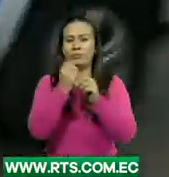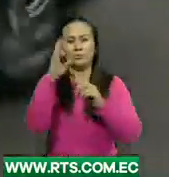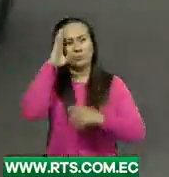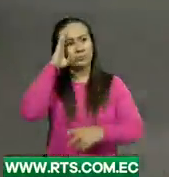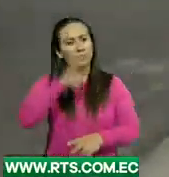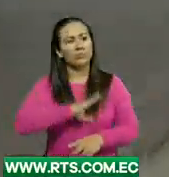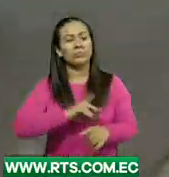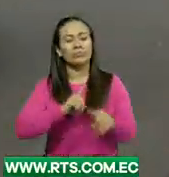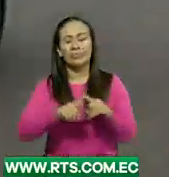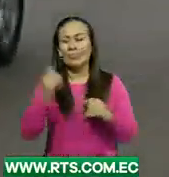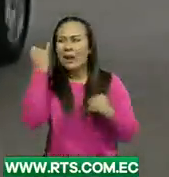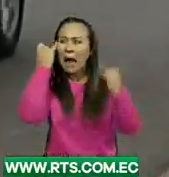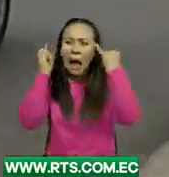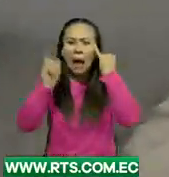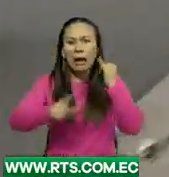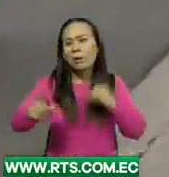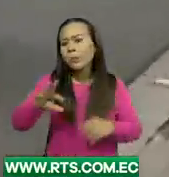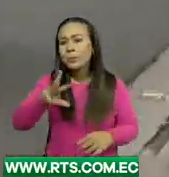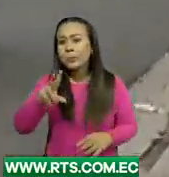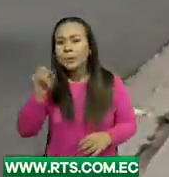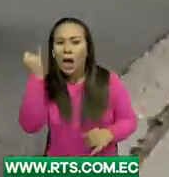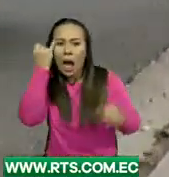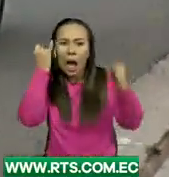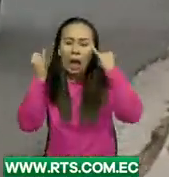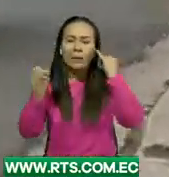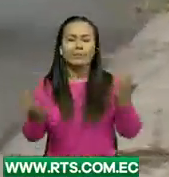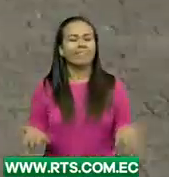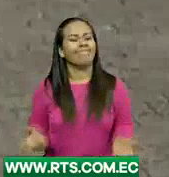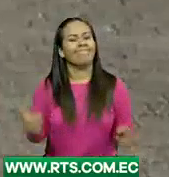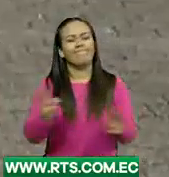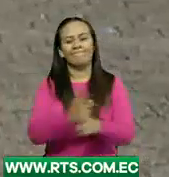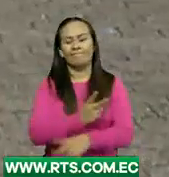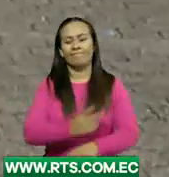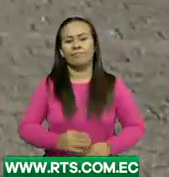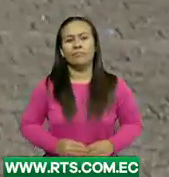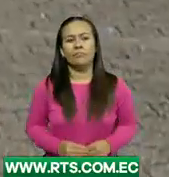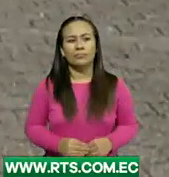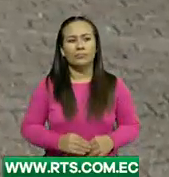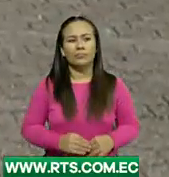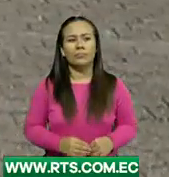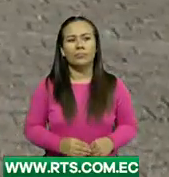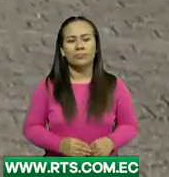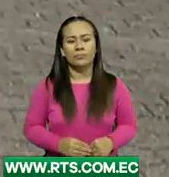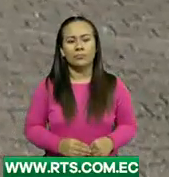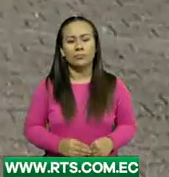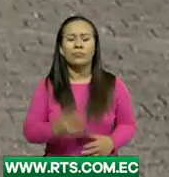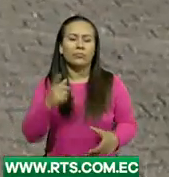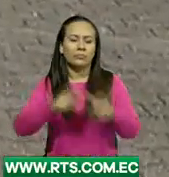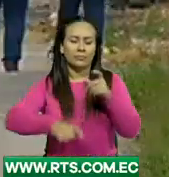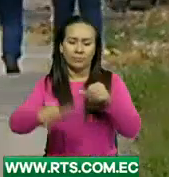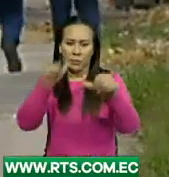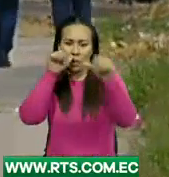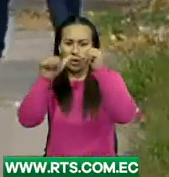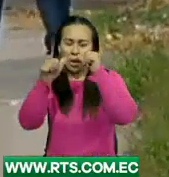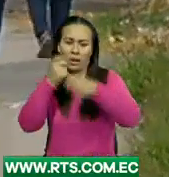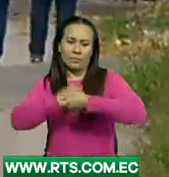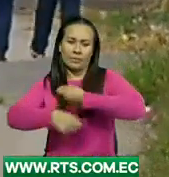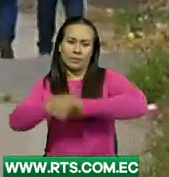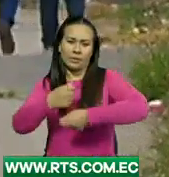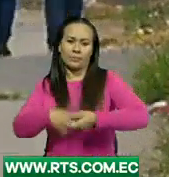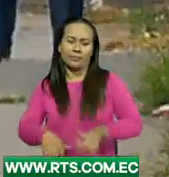antisociales se las ingenian para cometer sus fechorías. Vienen a fumar ahí, a dormir, los gacheritos a dormir ahí. ¿Qué